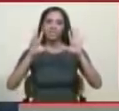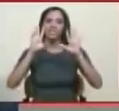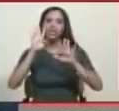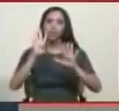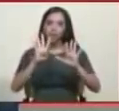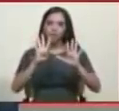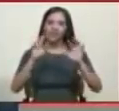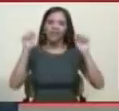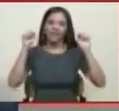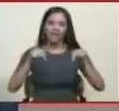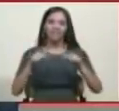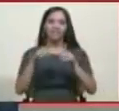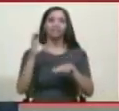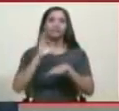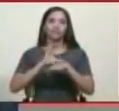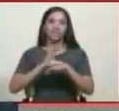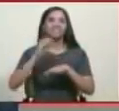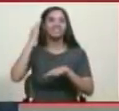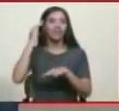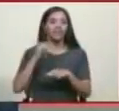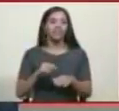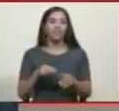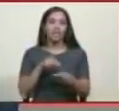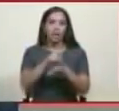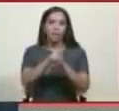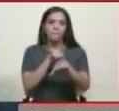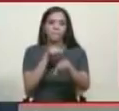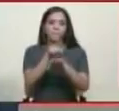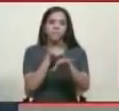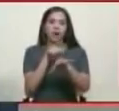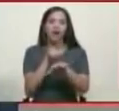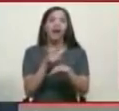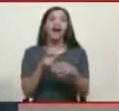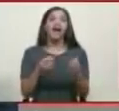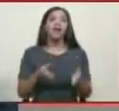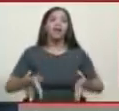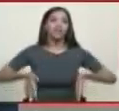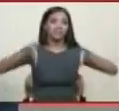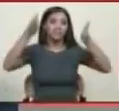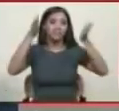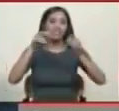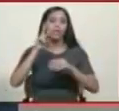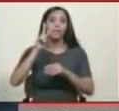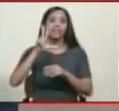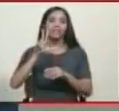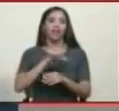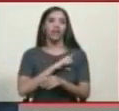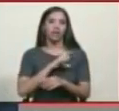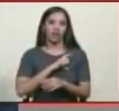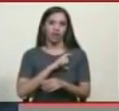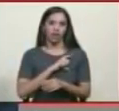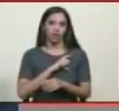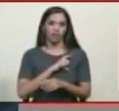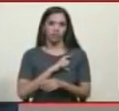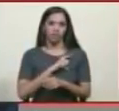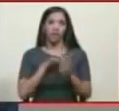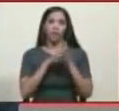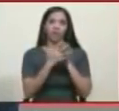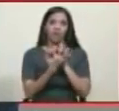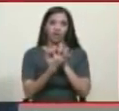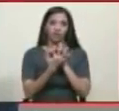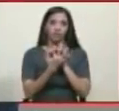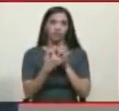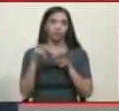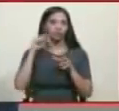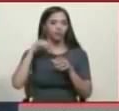generación sabe lo que es el bombardeo de tanques a los bloques, a los barrios del 23 de enero. Nosotros escuchamos